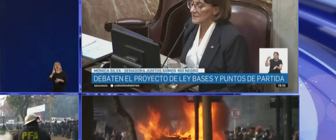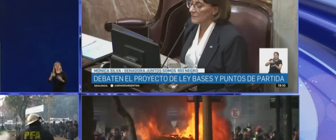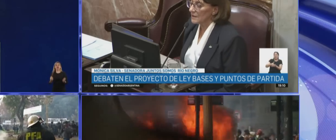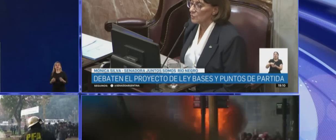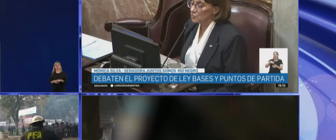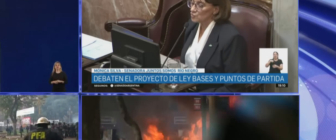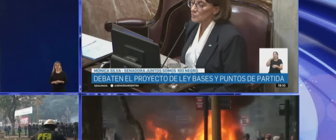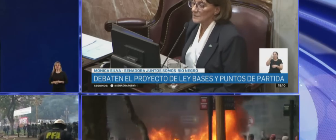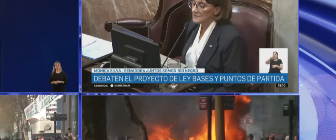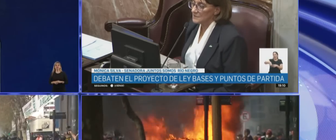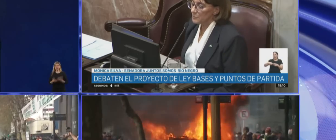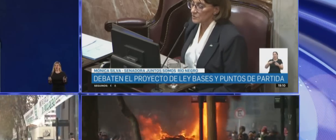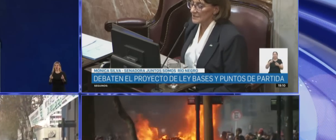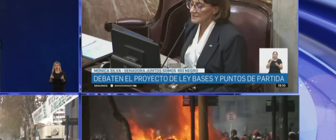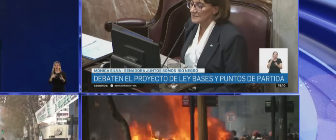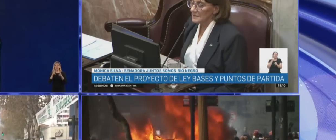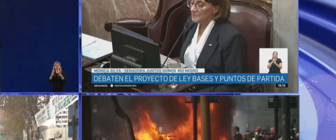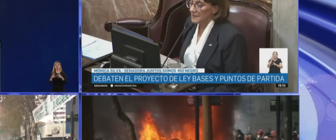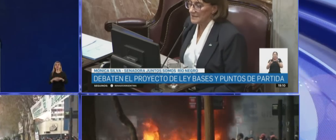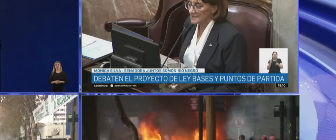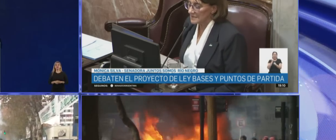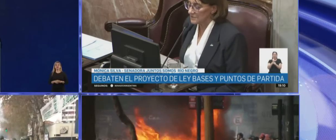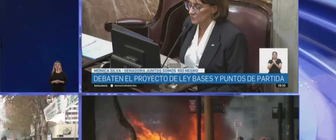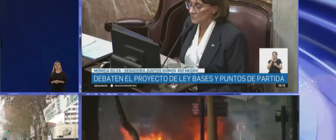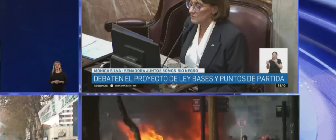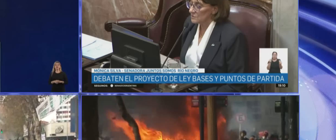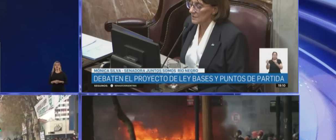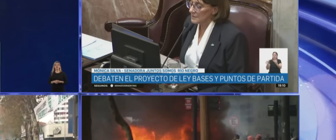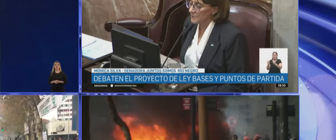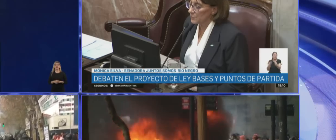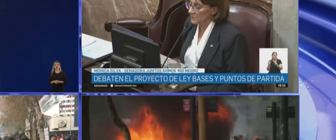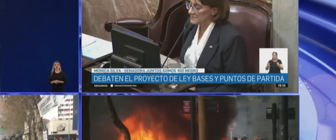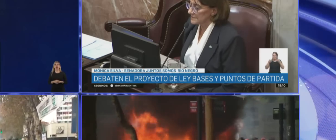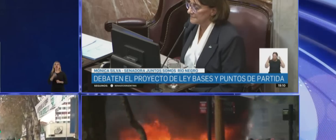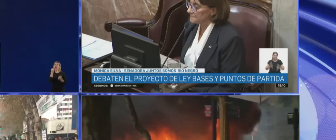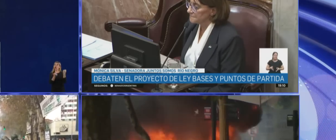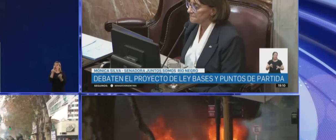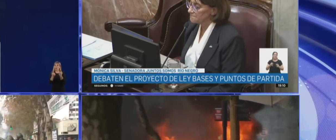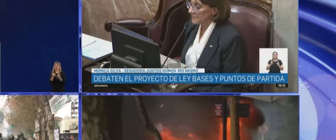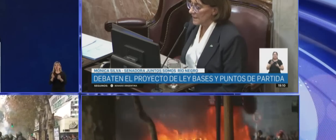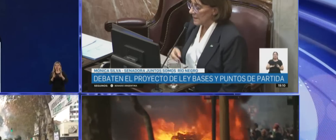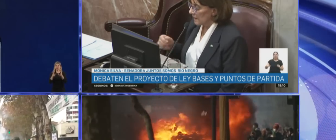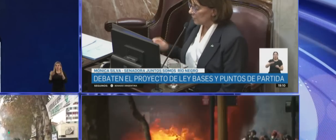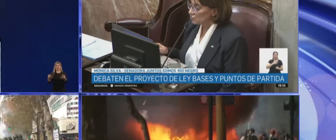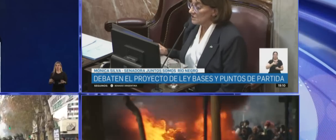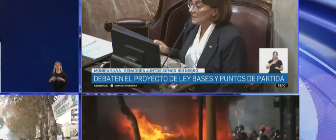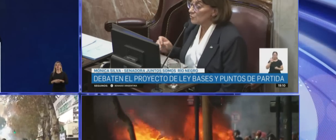Acá también vale la pena hacer una nota metodológica sobre lo que hacemos los economistas, ¿no?